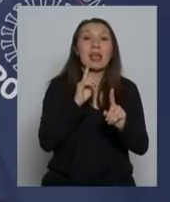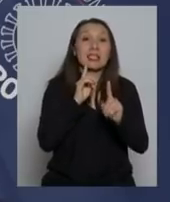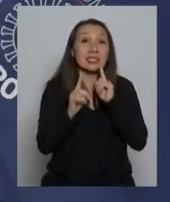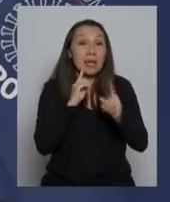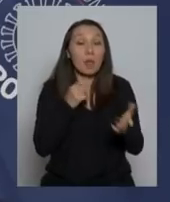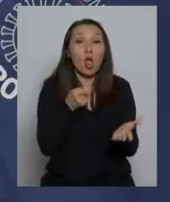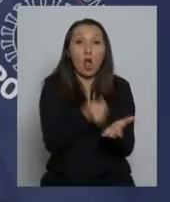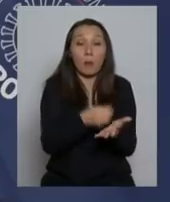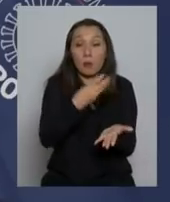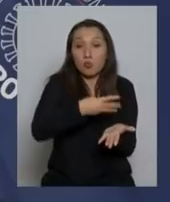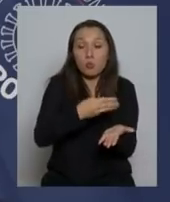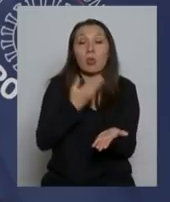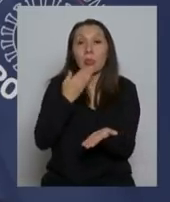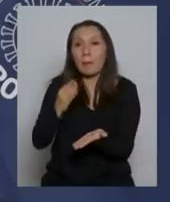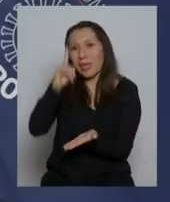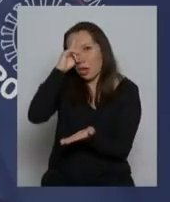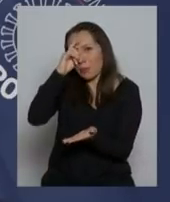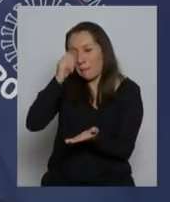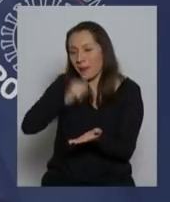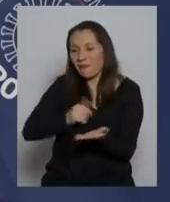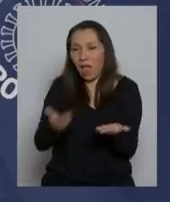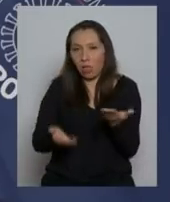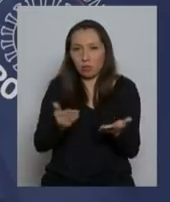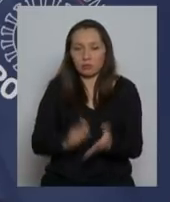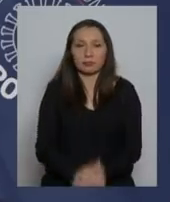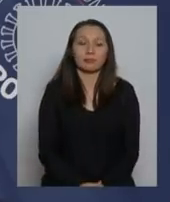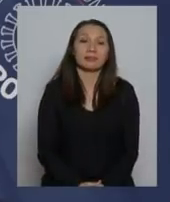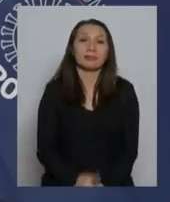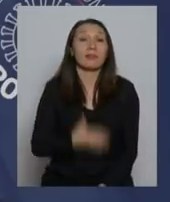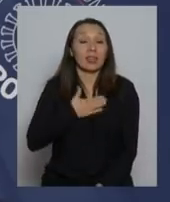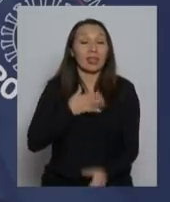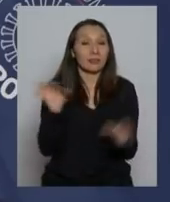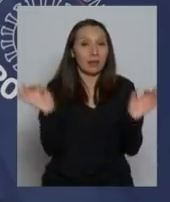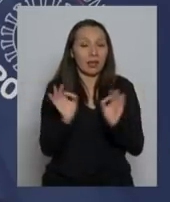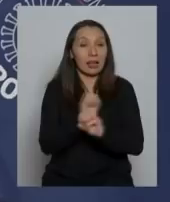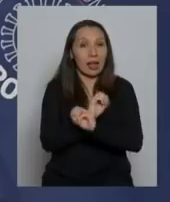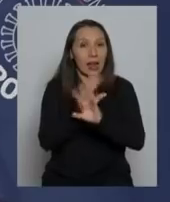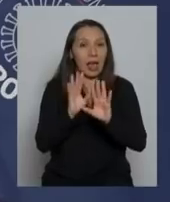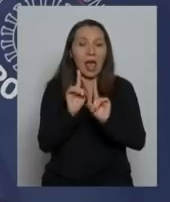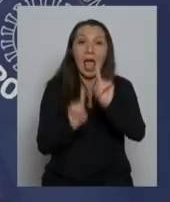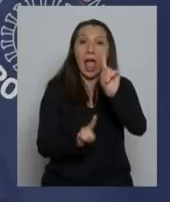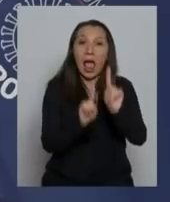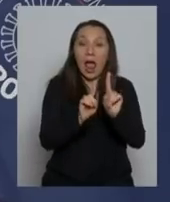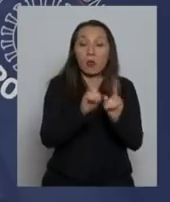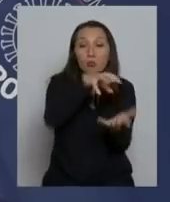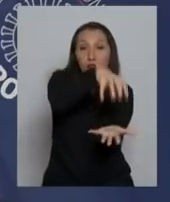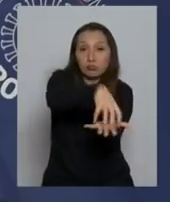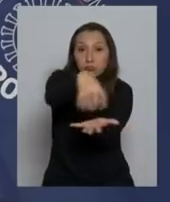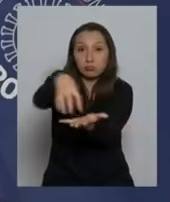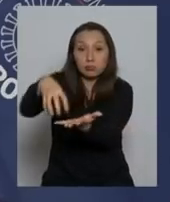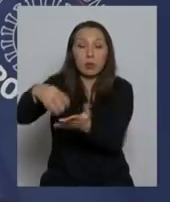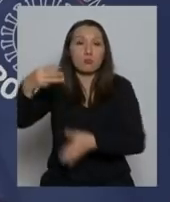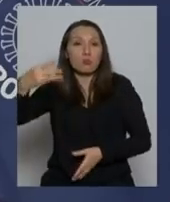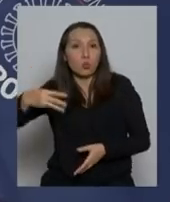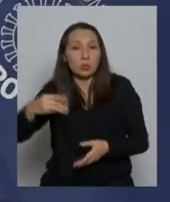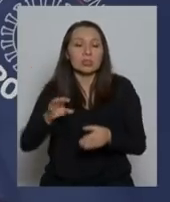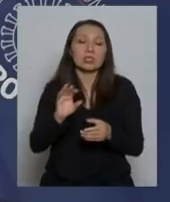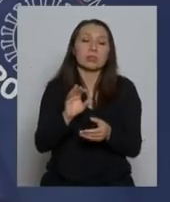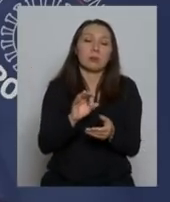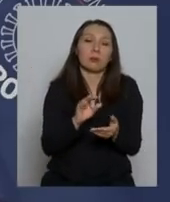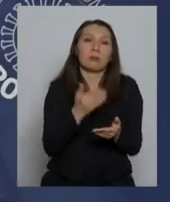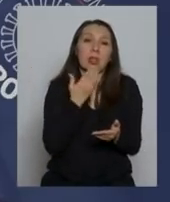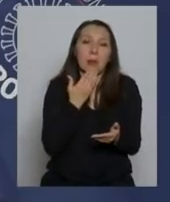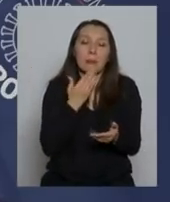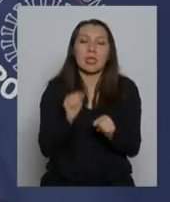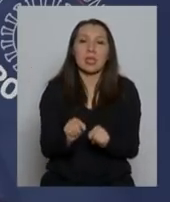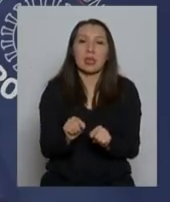que están comprando municipios como clínicas también. Quiero precisar, ¿no es cierto?, algunas entidades, municipios